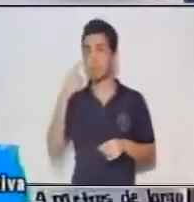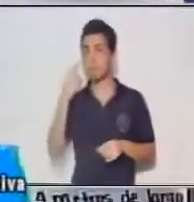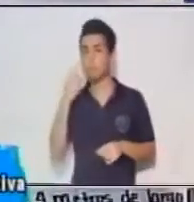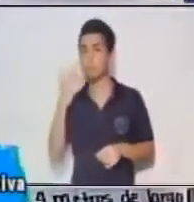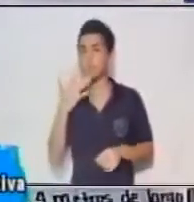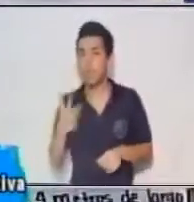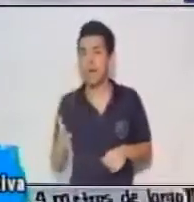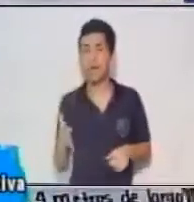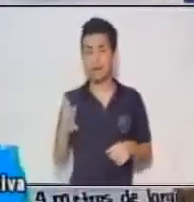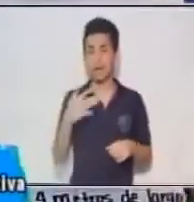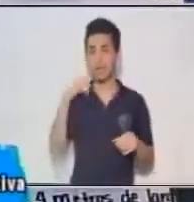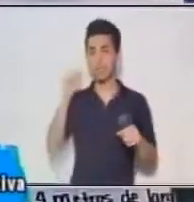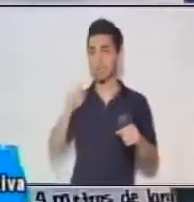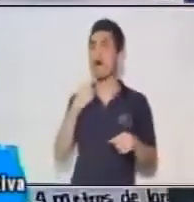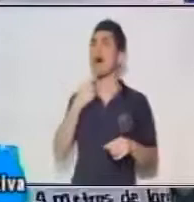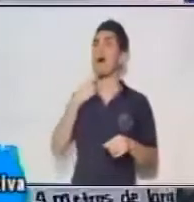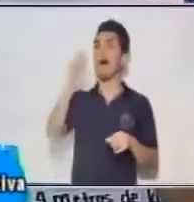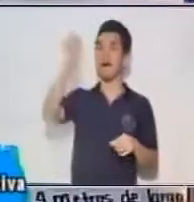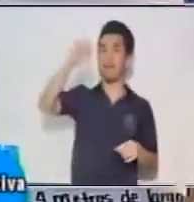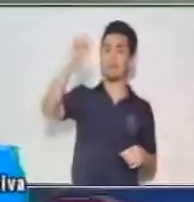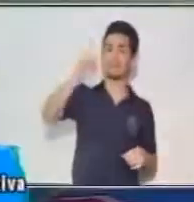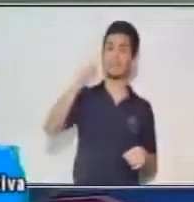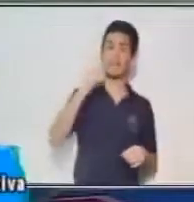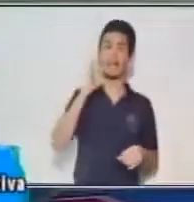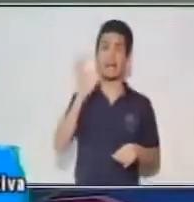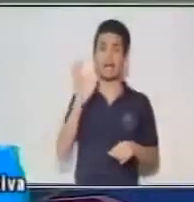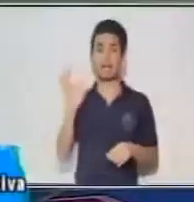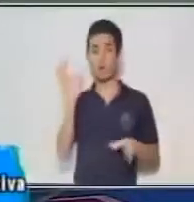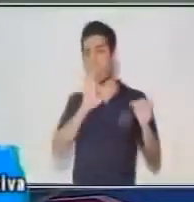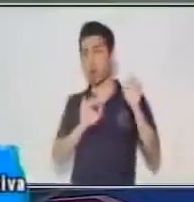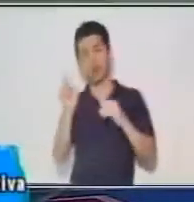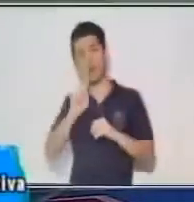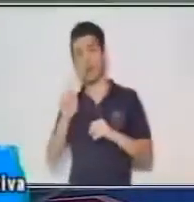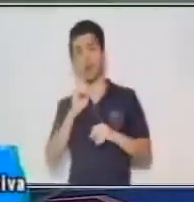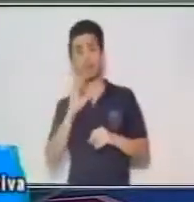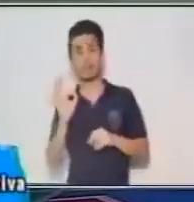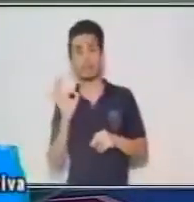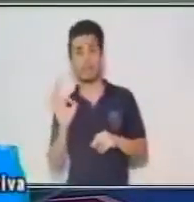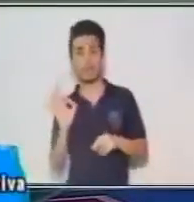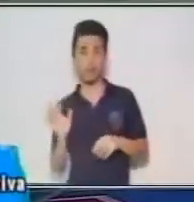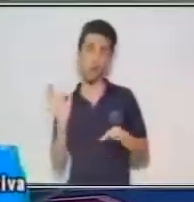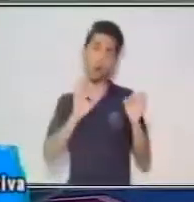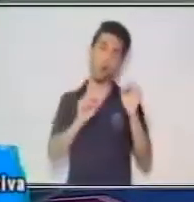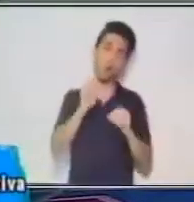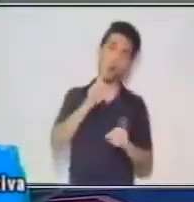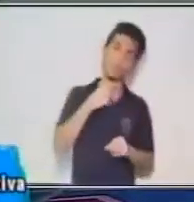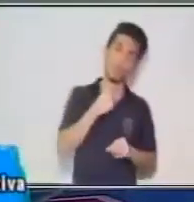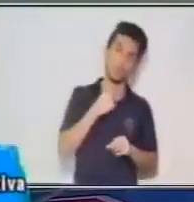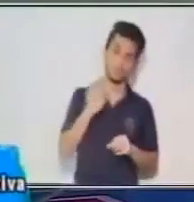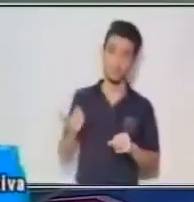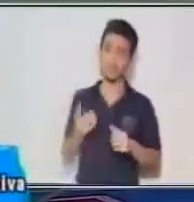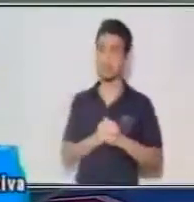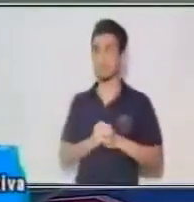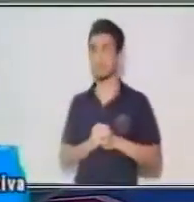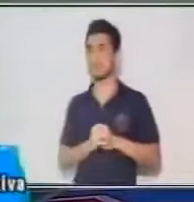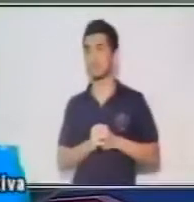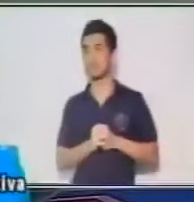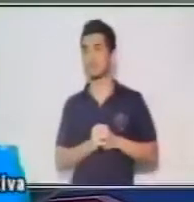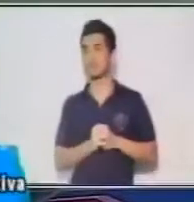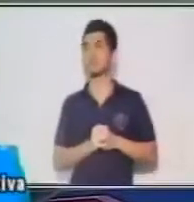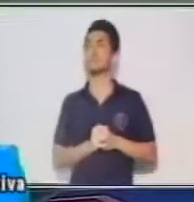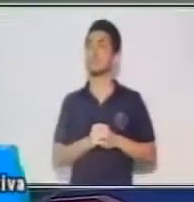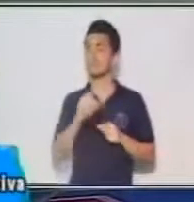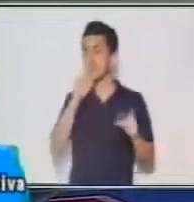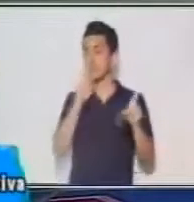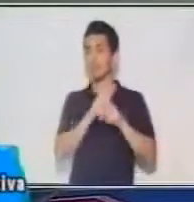Para que nosotros podamos decir si es rico o no es rico o no me gustó. También tenemos que decir que